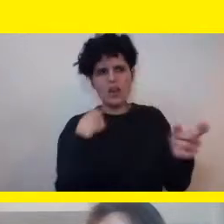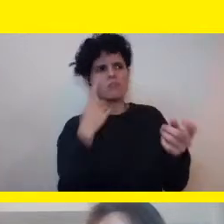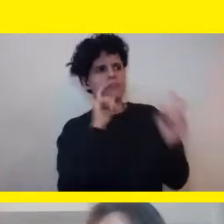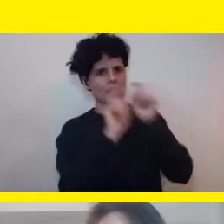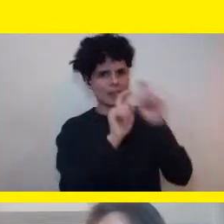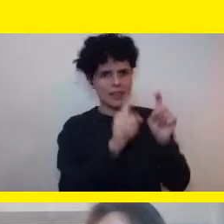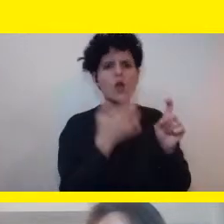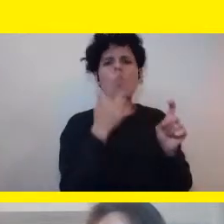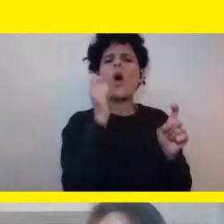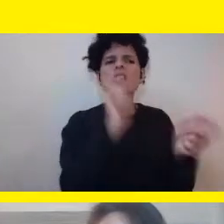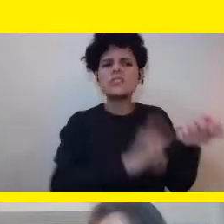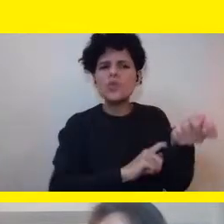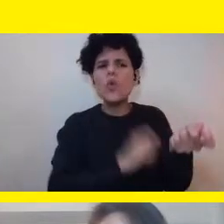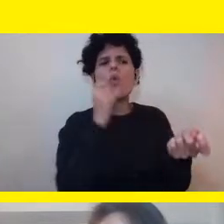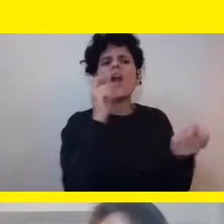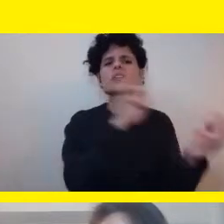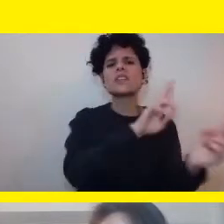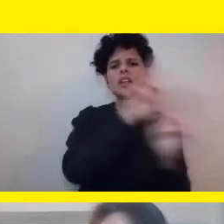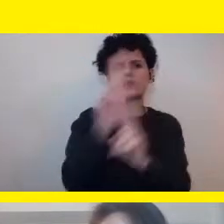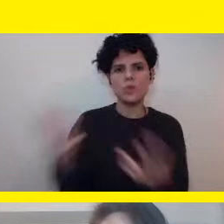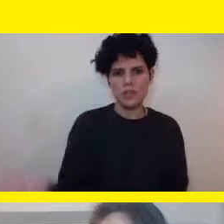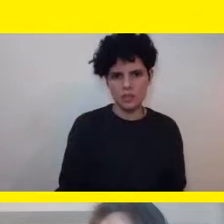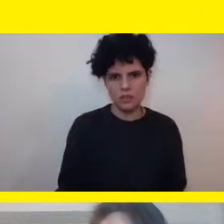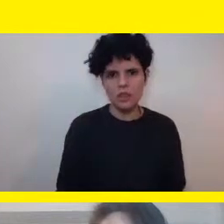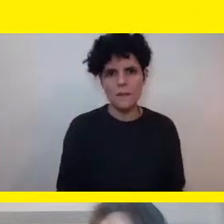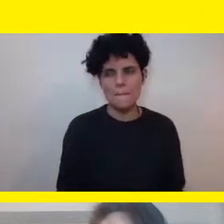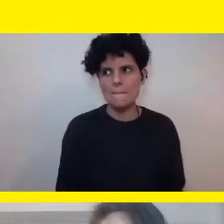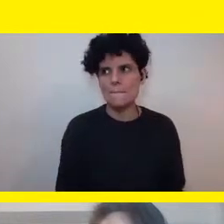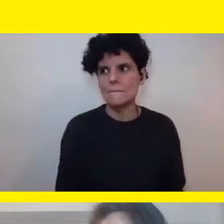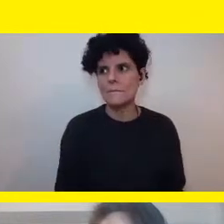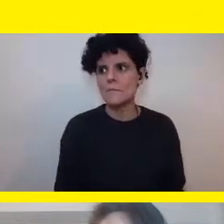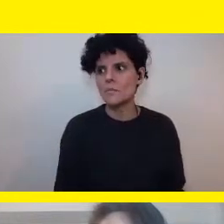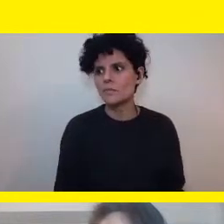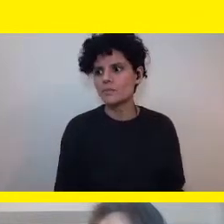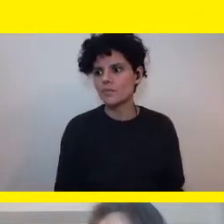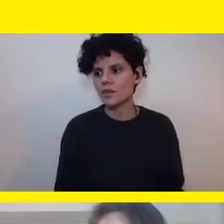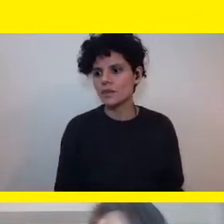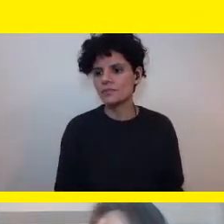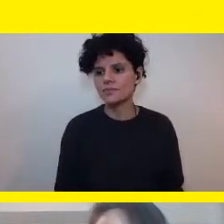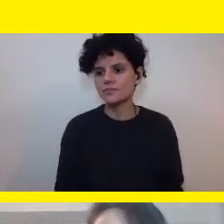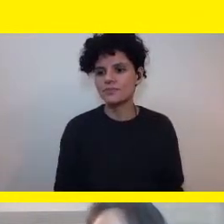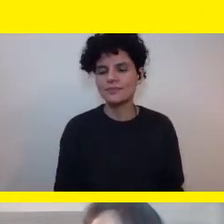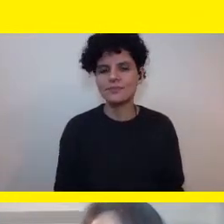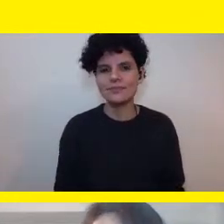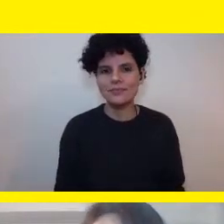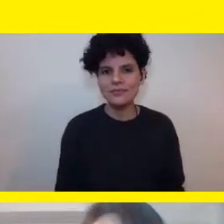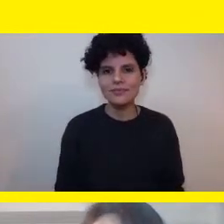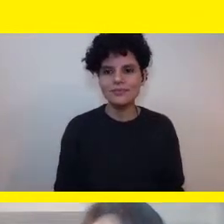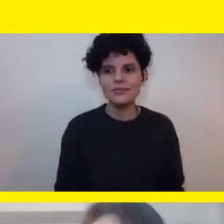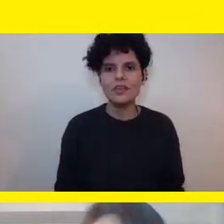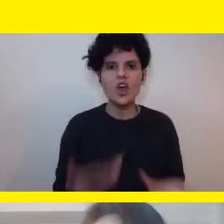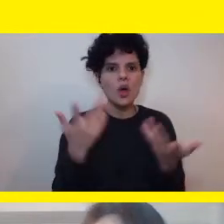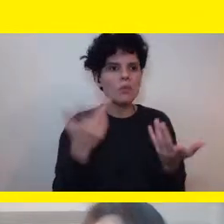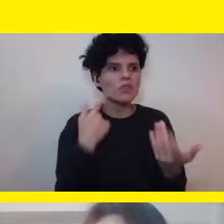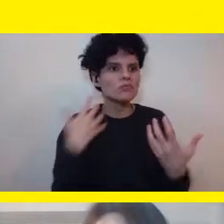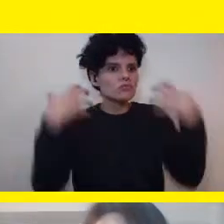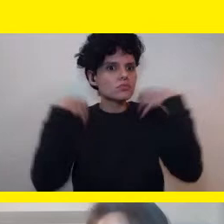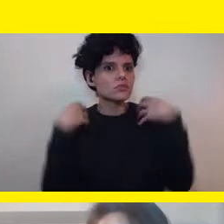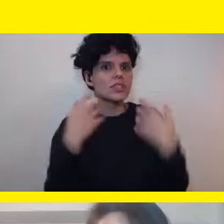cómo se han comportado las instituciones, los poderes del Estado para con AIDE y con las víctimas de la prisión política y tortura en general.